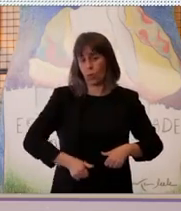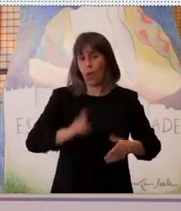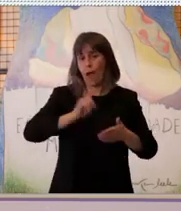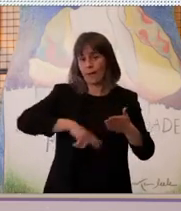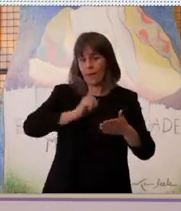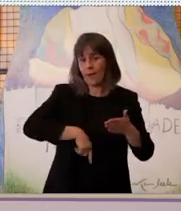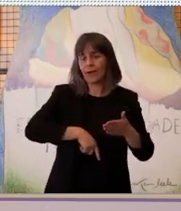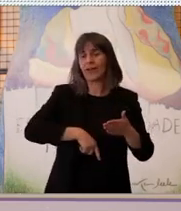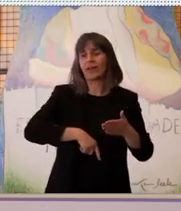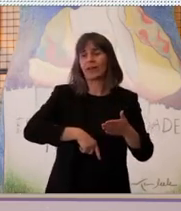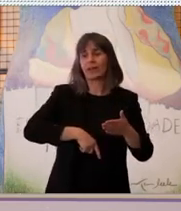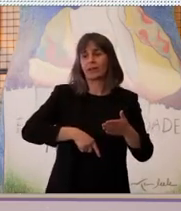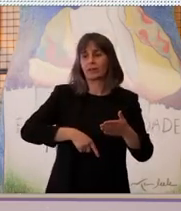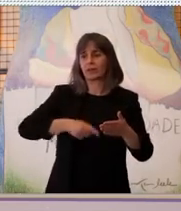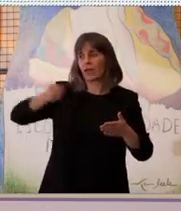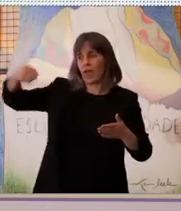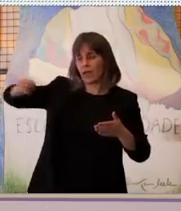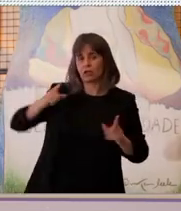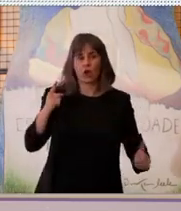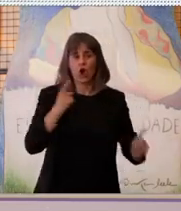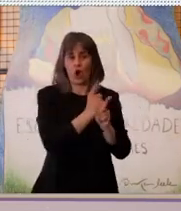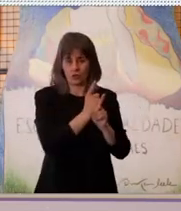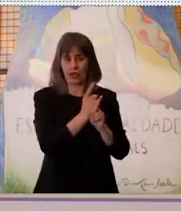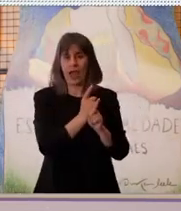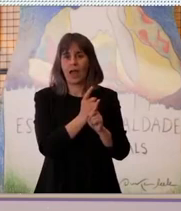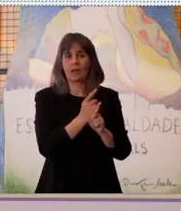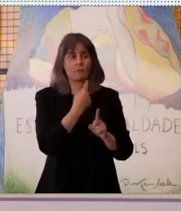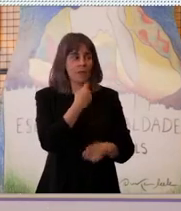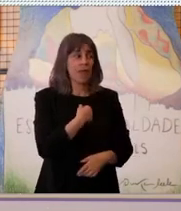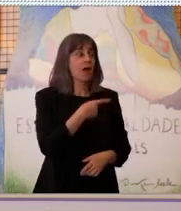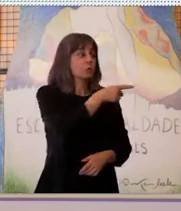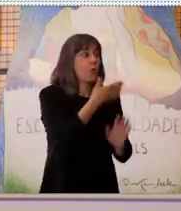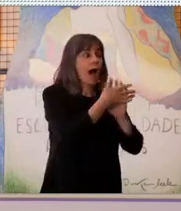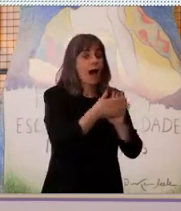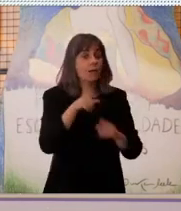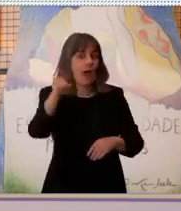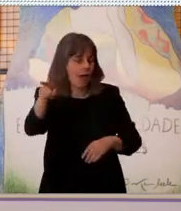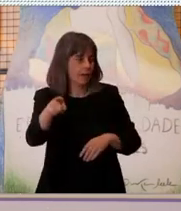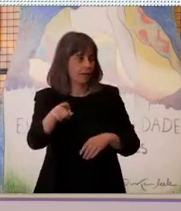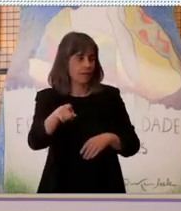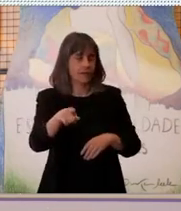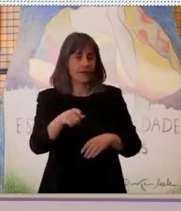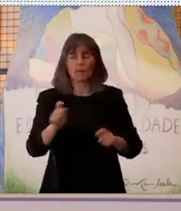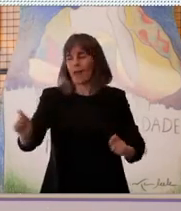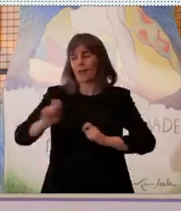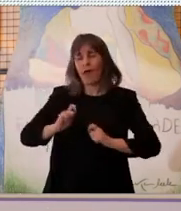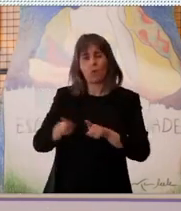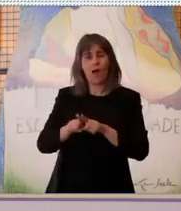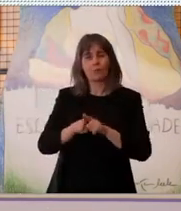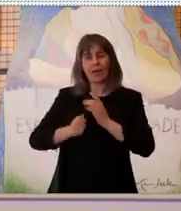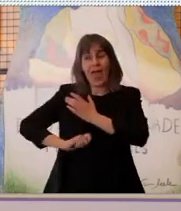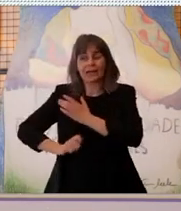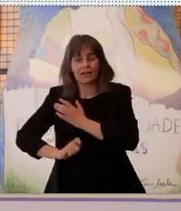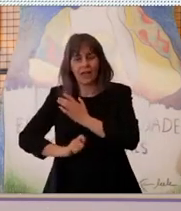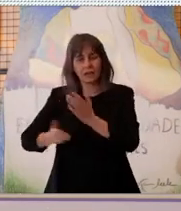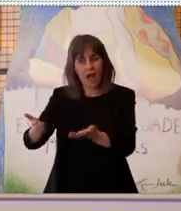venían a decir habla con fulanito no digas esto O sea a darme como estrategias o ayudarme o a